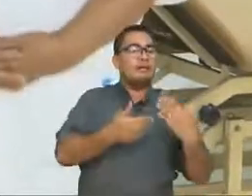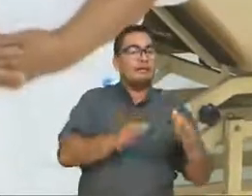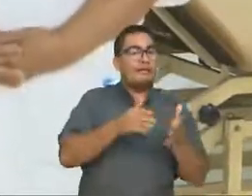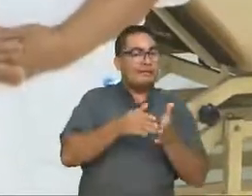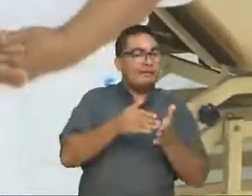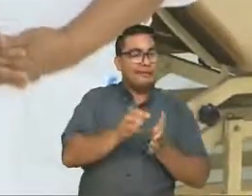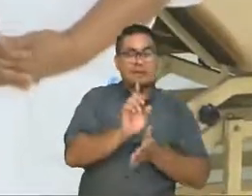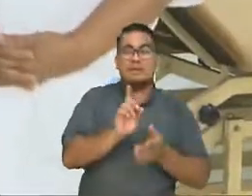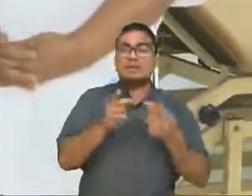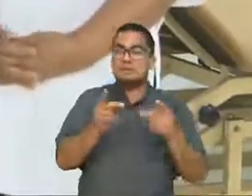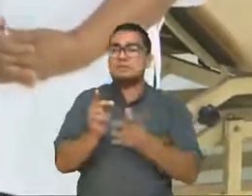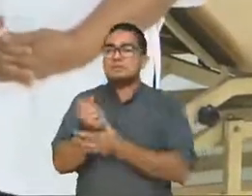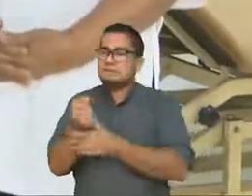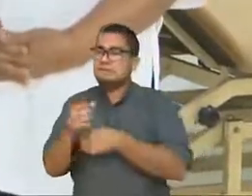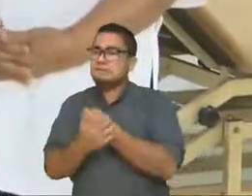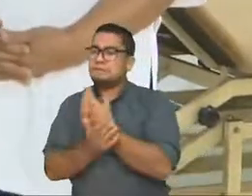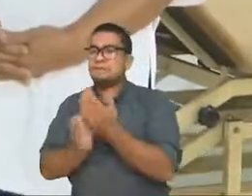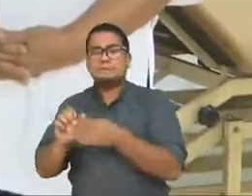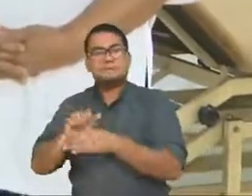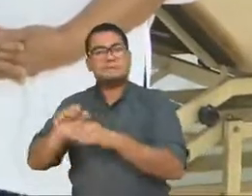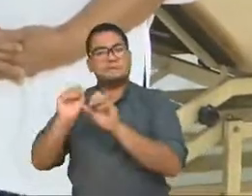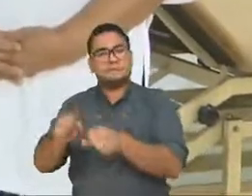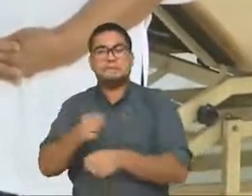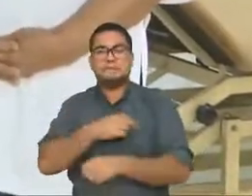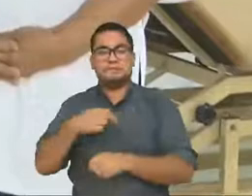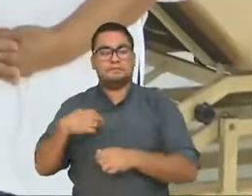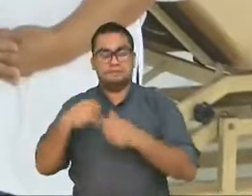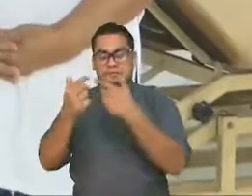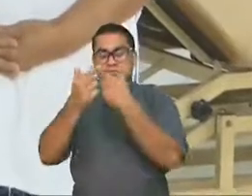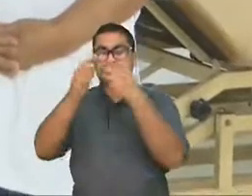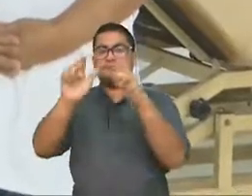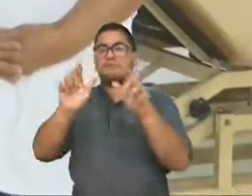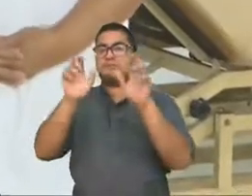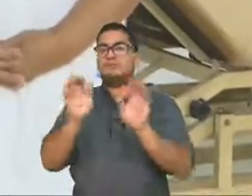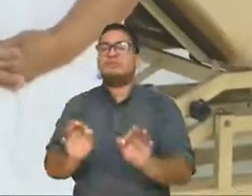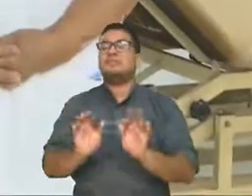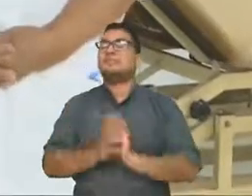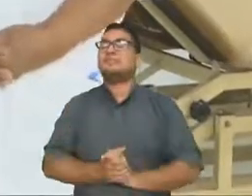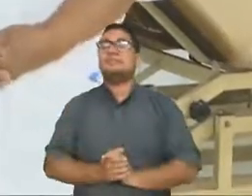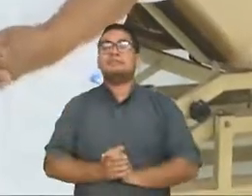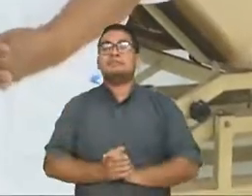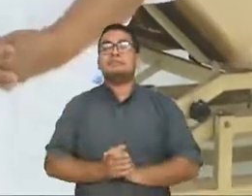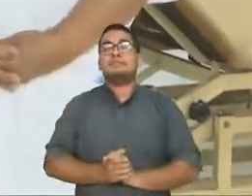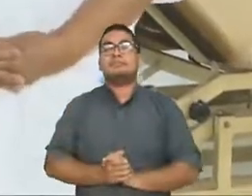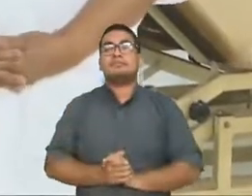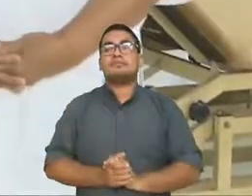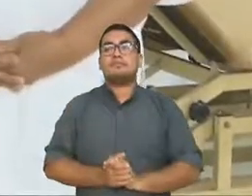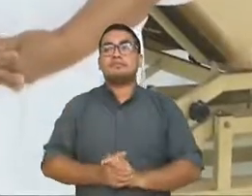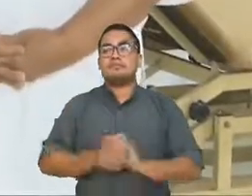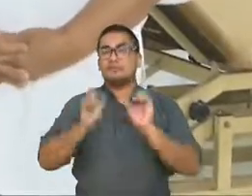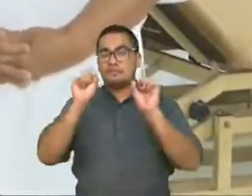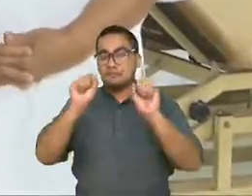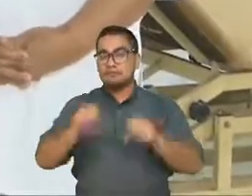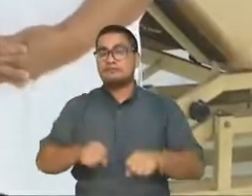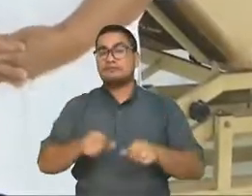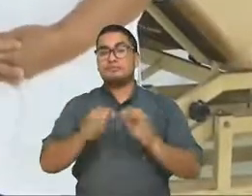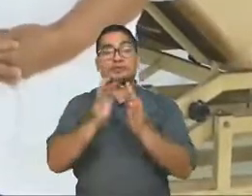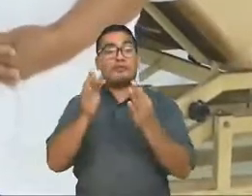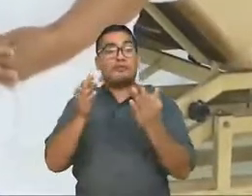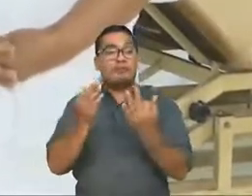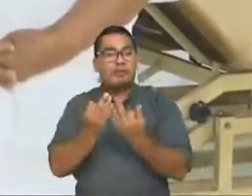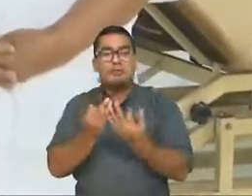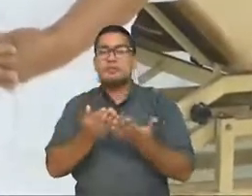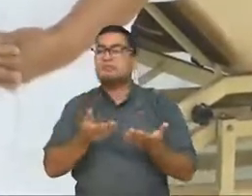facilidad de antes, pues, si tenía, pero que lo pueda hacer así con su condición. Exactamente, que el paciente sea independiente de la familia en